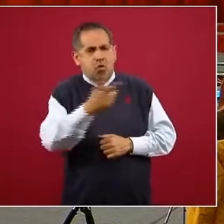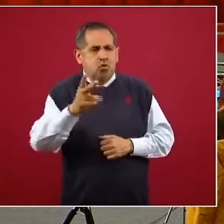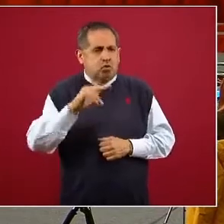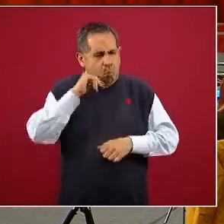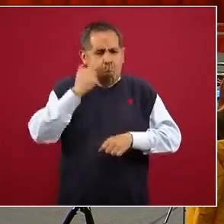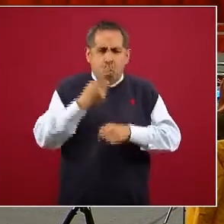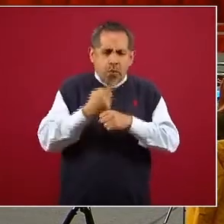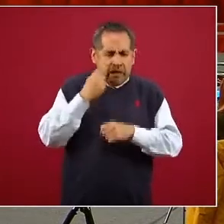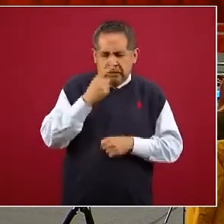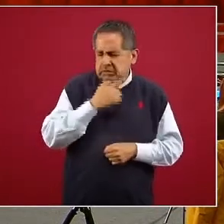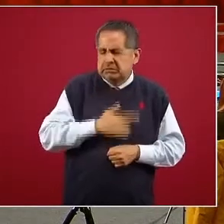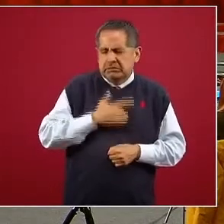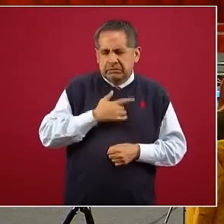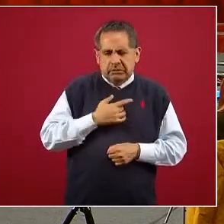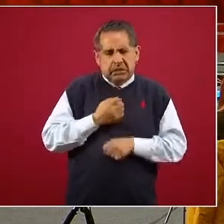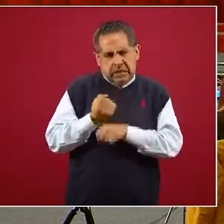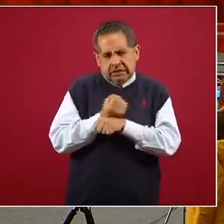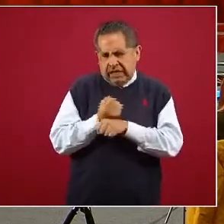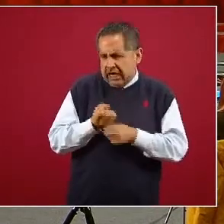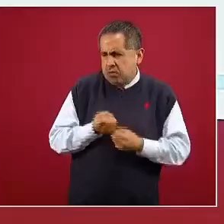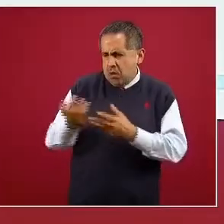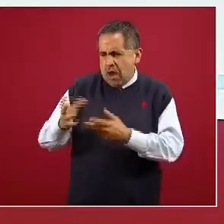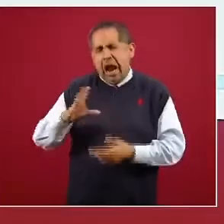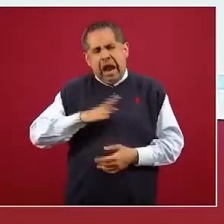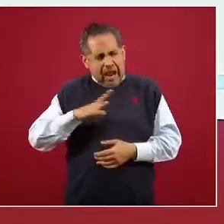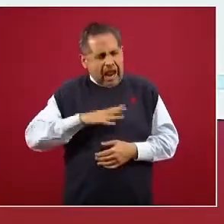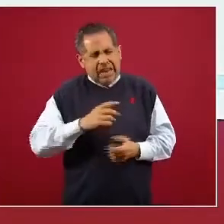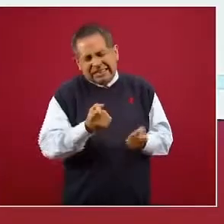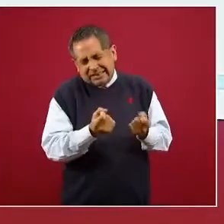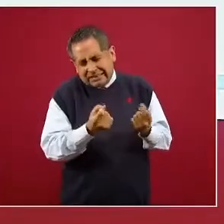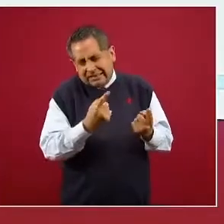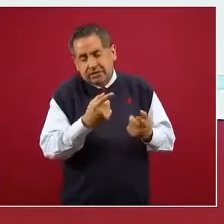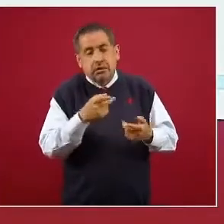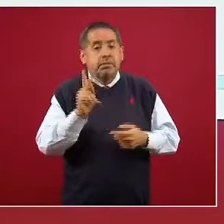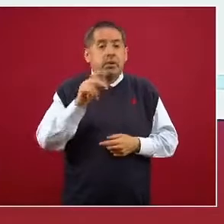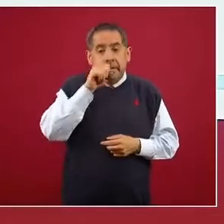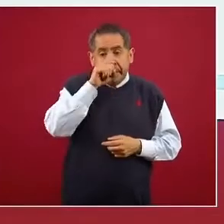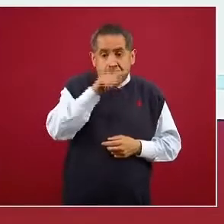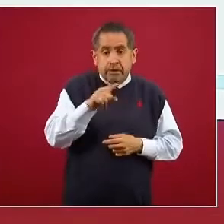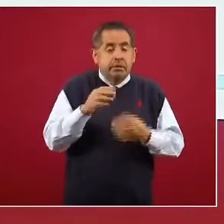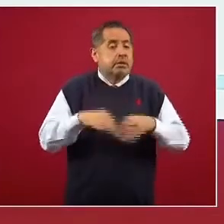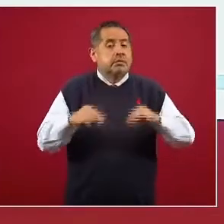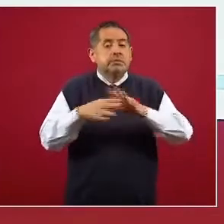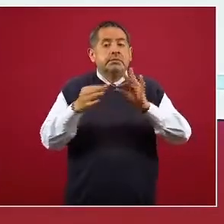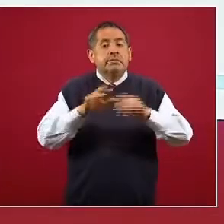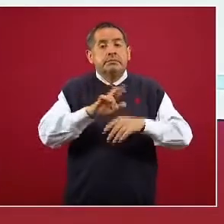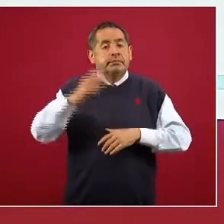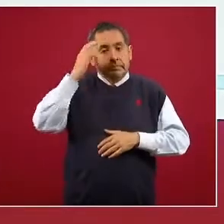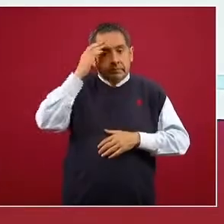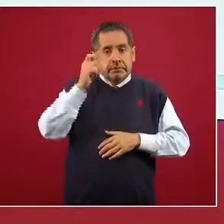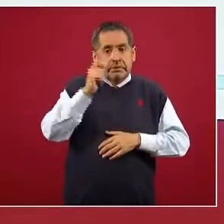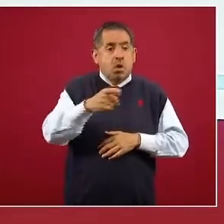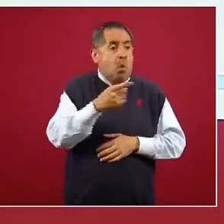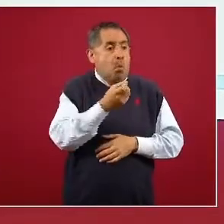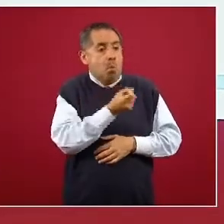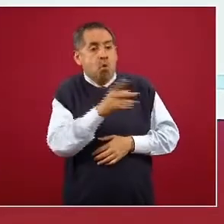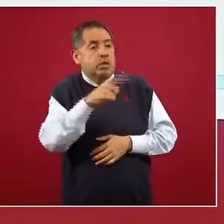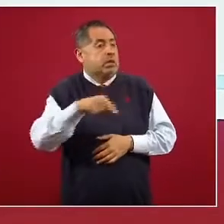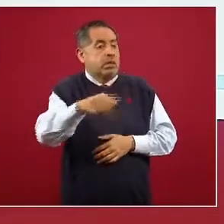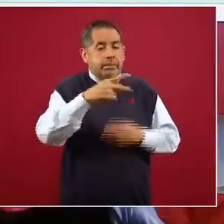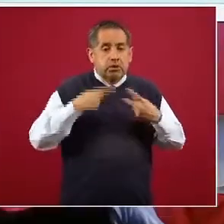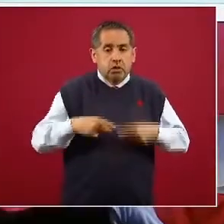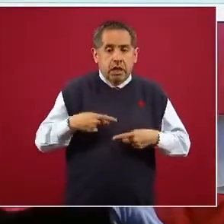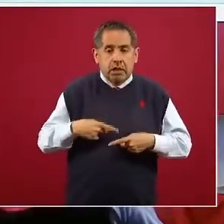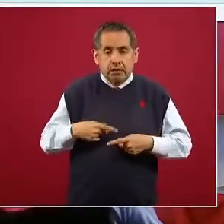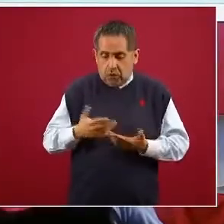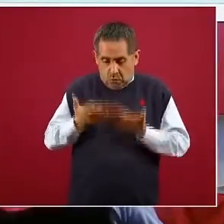voluntarios y altruistas de sangre en México? Sí, sí existen, pero también es importante reconocer que muchas veces carecen